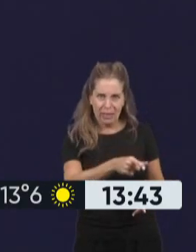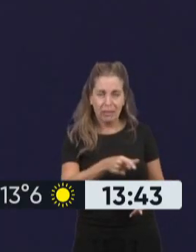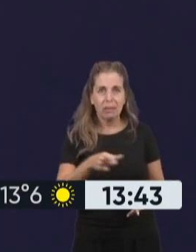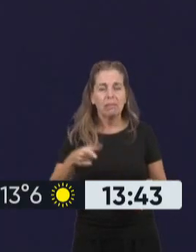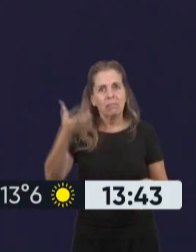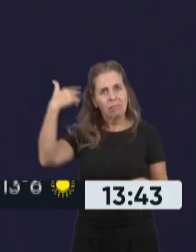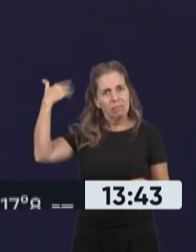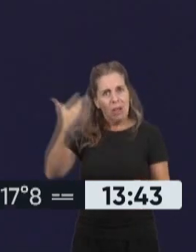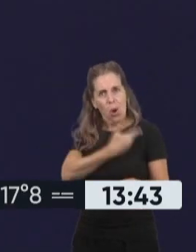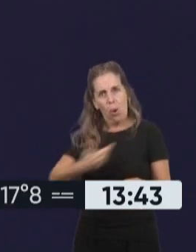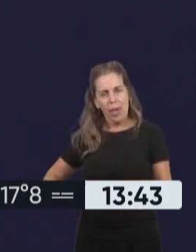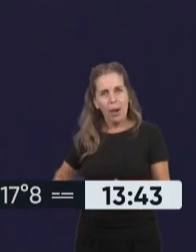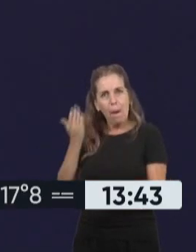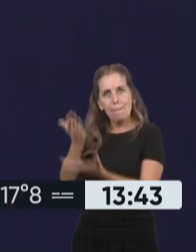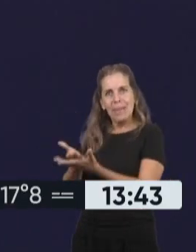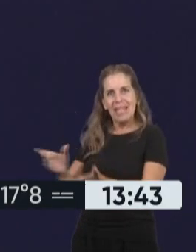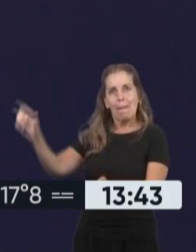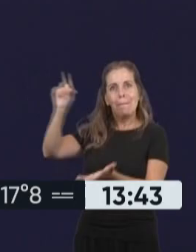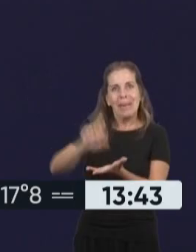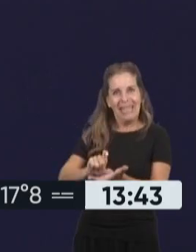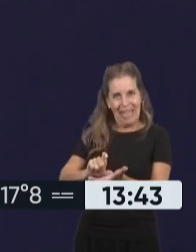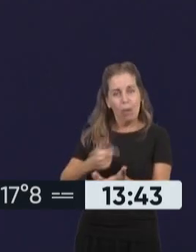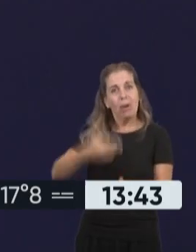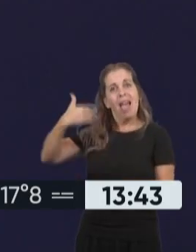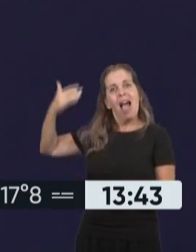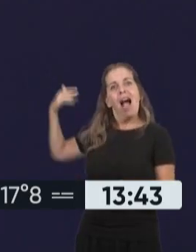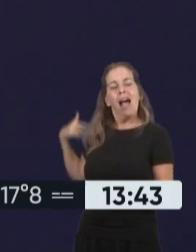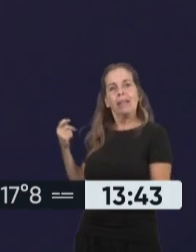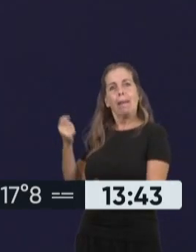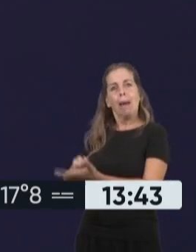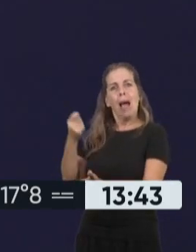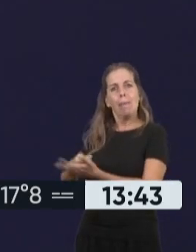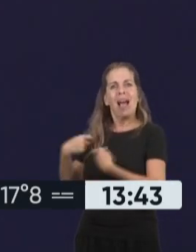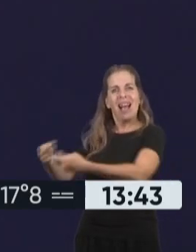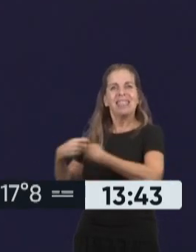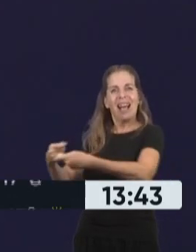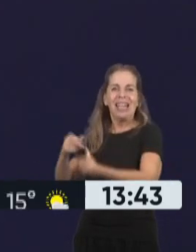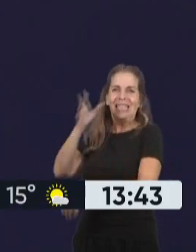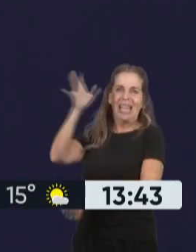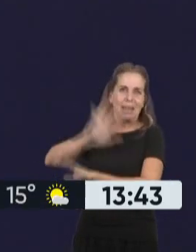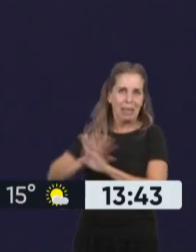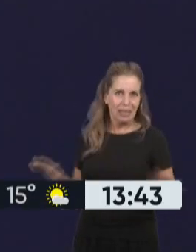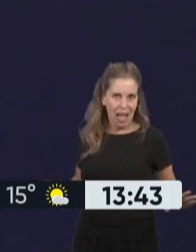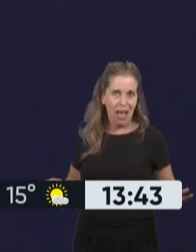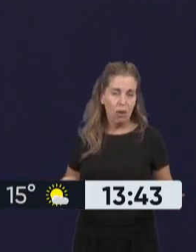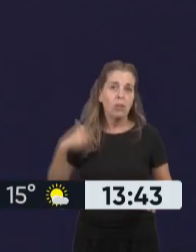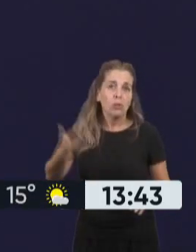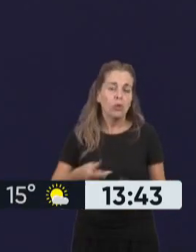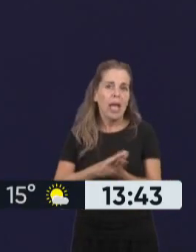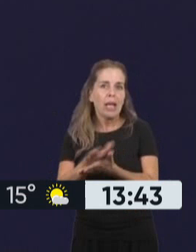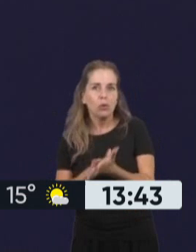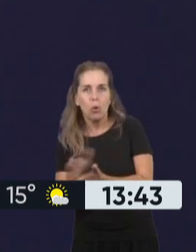endeudás efectivamente porque alguien pagó de más y te toca pagar la fiesta. Después, por supuesto, podemos discutir cómo